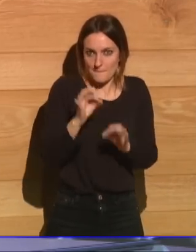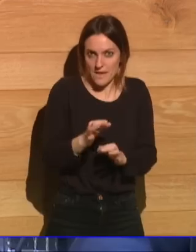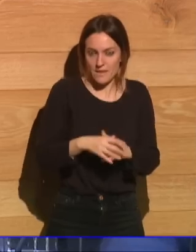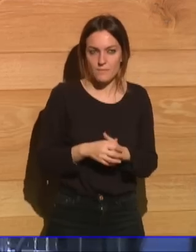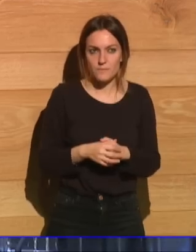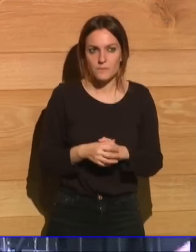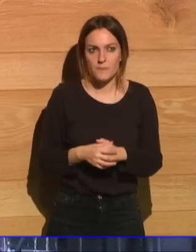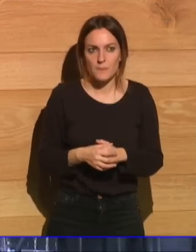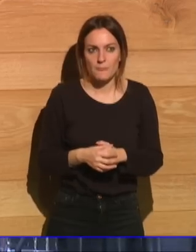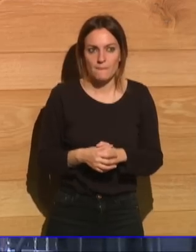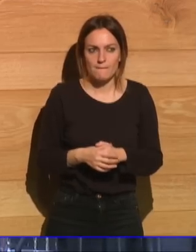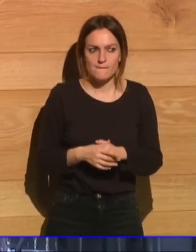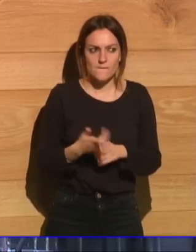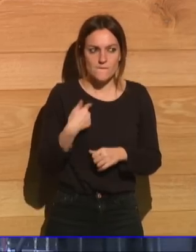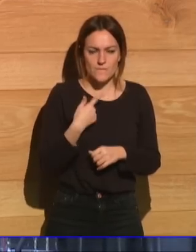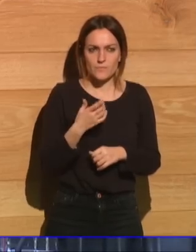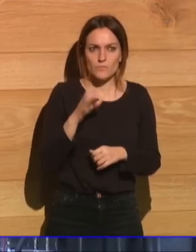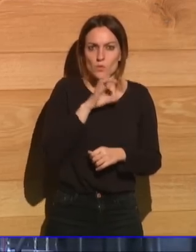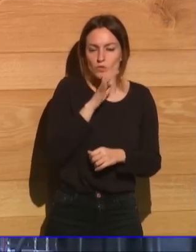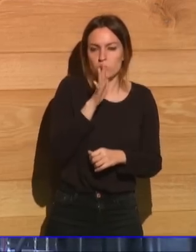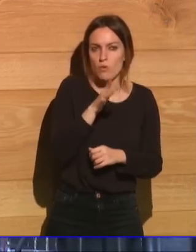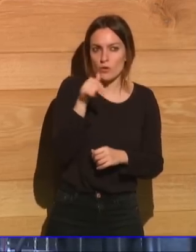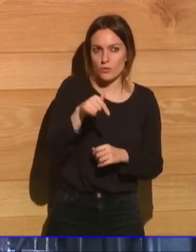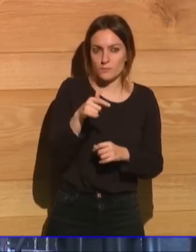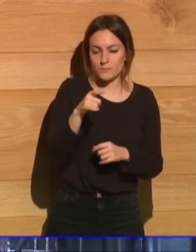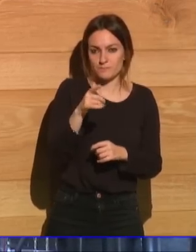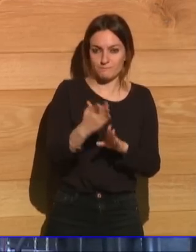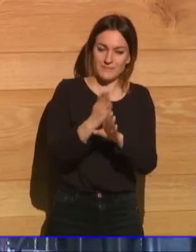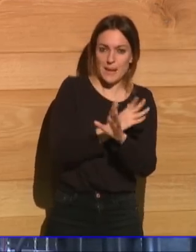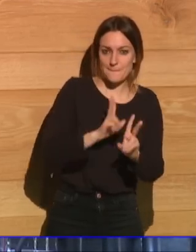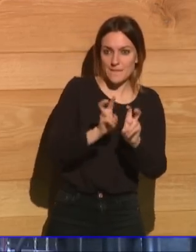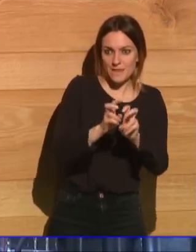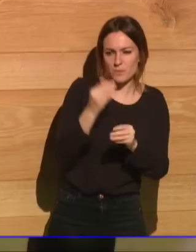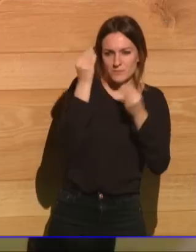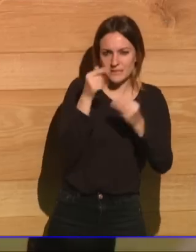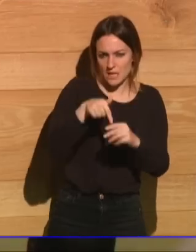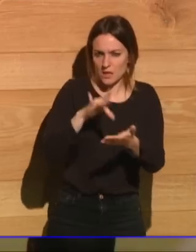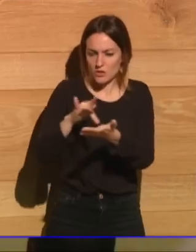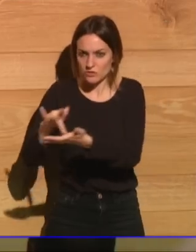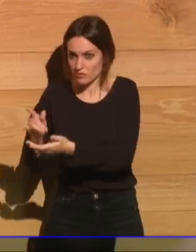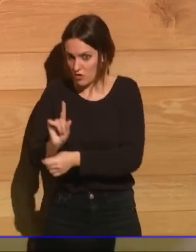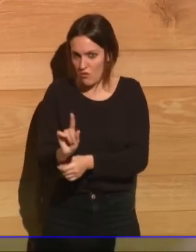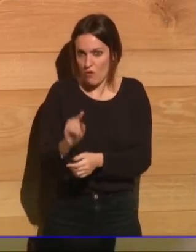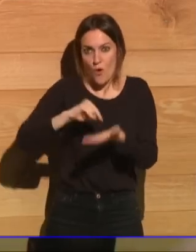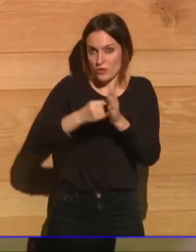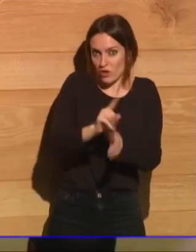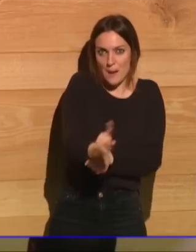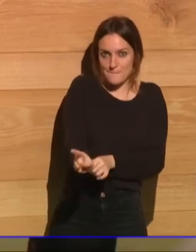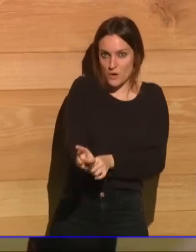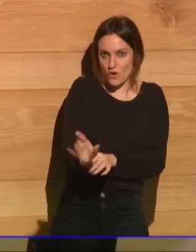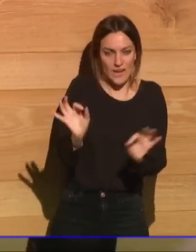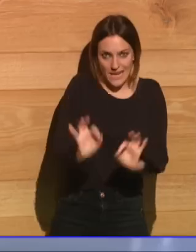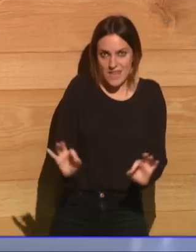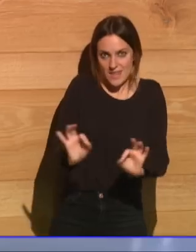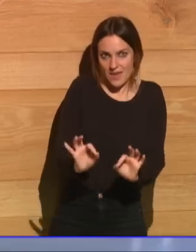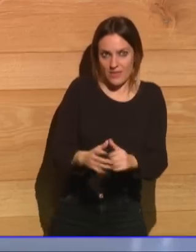Es era. curioso porque el casting no prometía que nada de todo esto fuera a pasar. Bueno, ni el casting ni el proyecto. No, ni o nada. sea, Bueno, nada, claro, nada, o sea, nada.